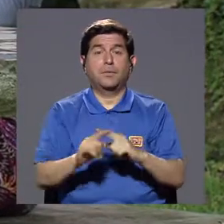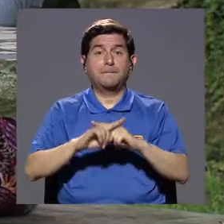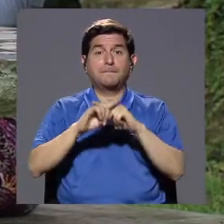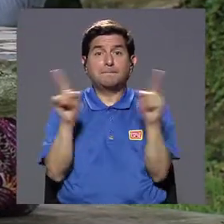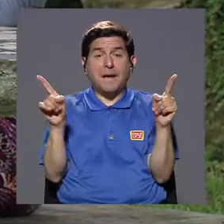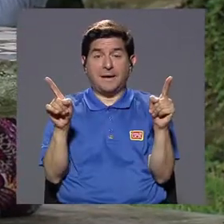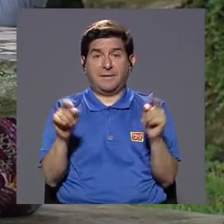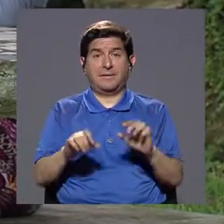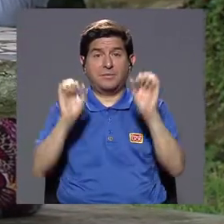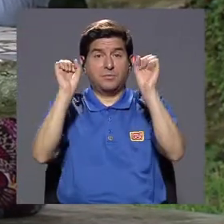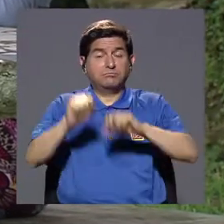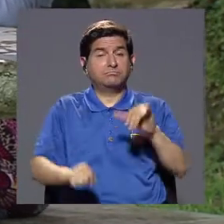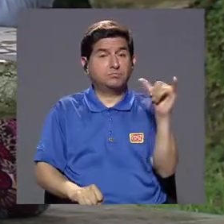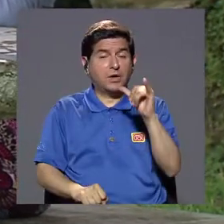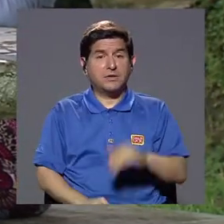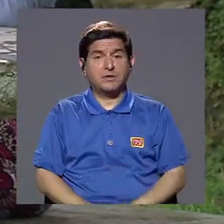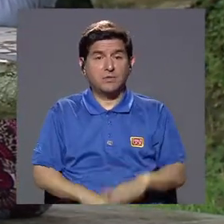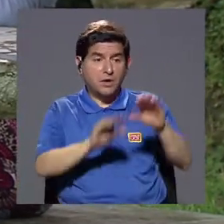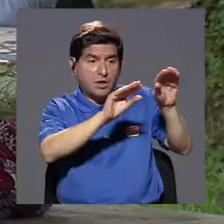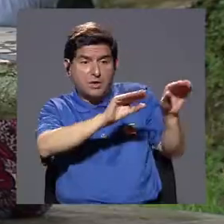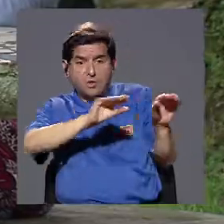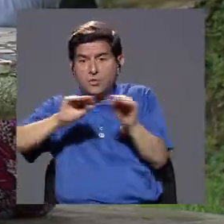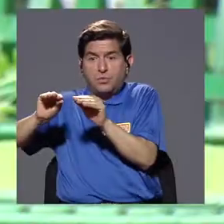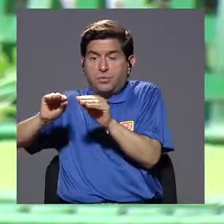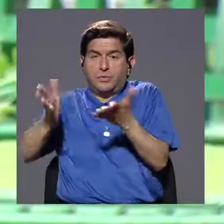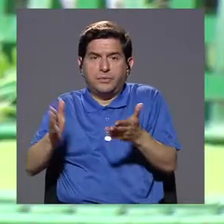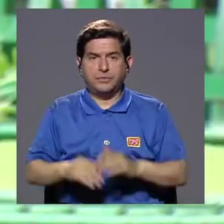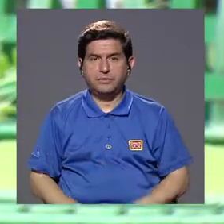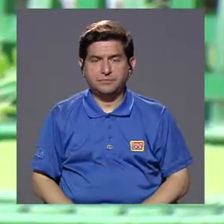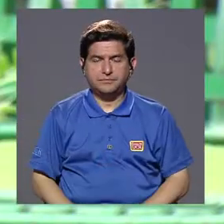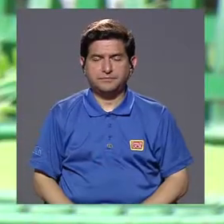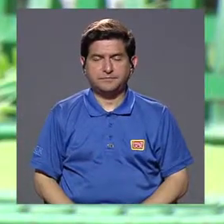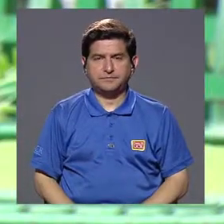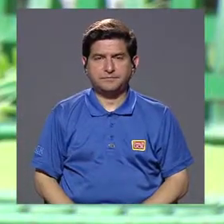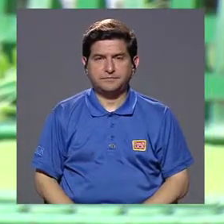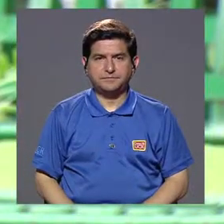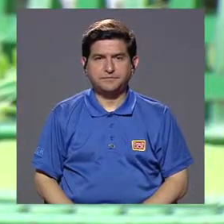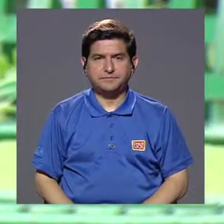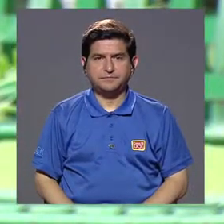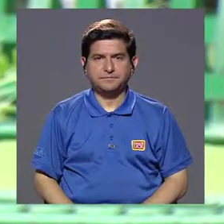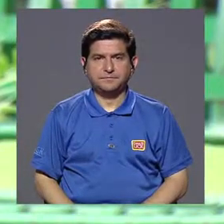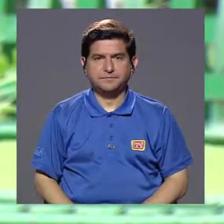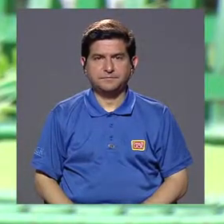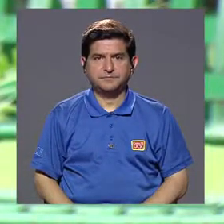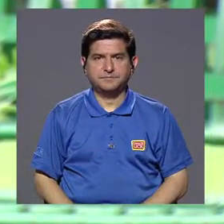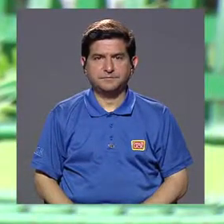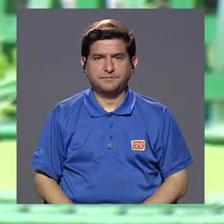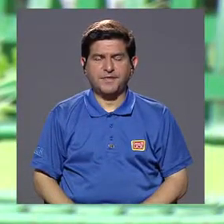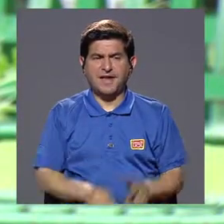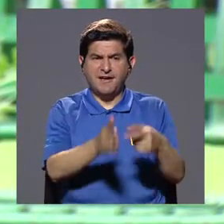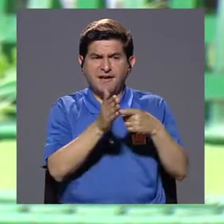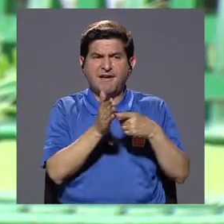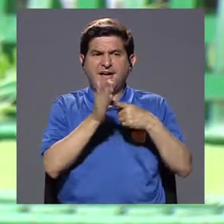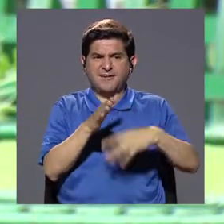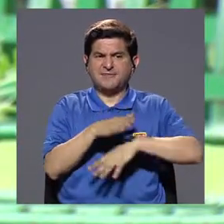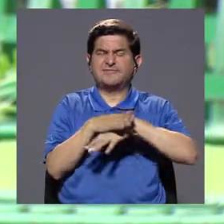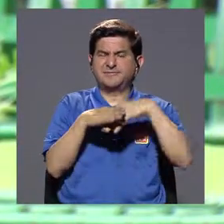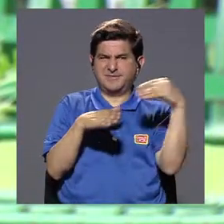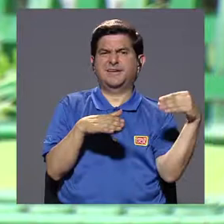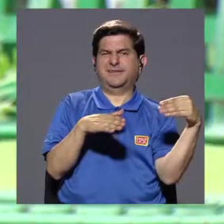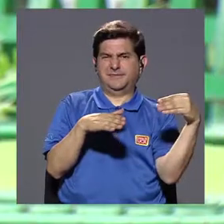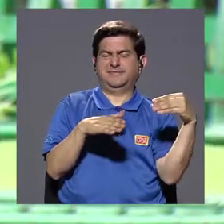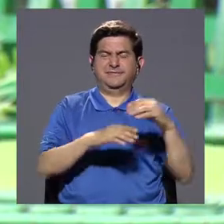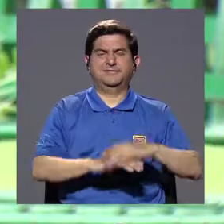pero eventualmente puede también desplazarse a otros puntos ciertamente las exigencias